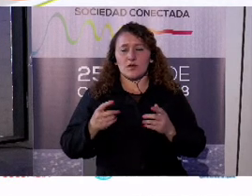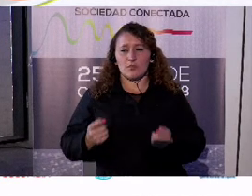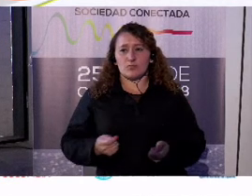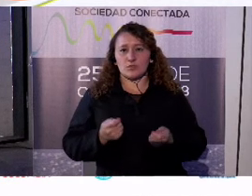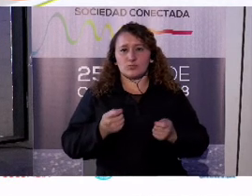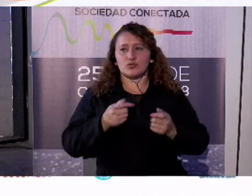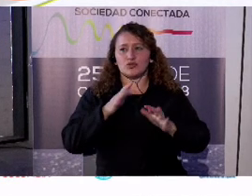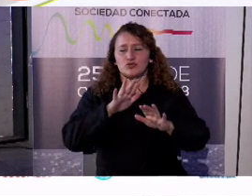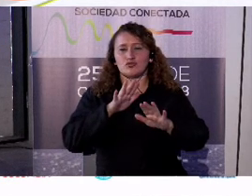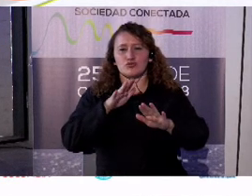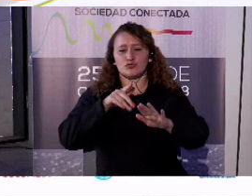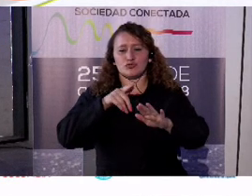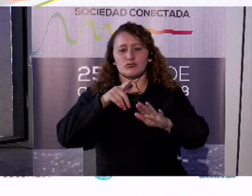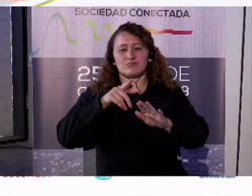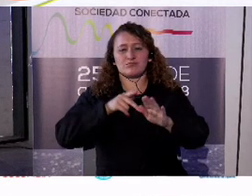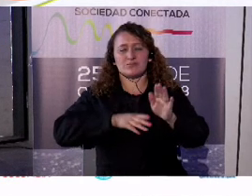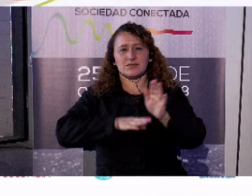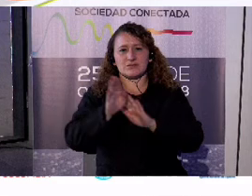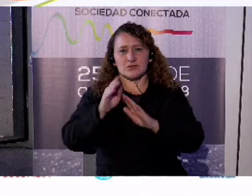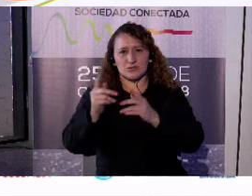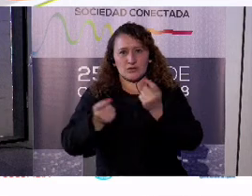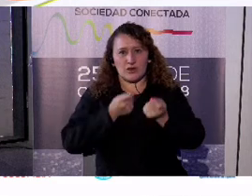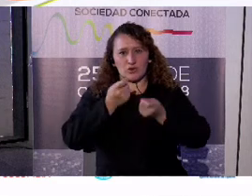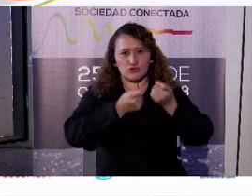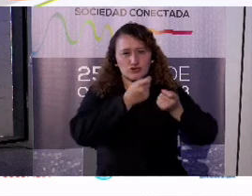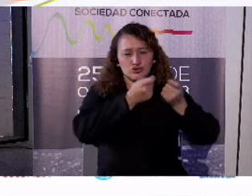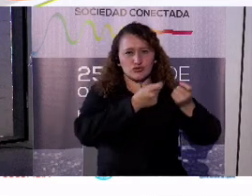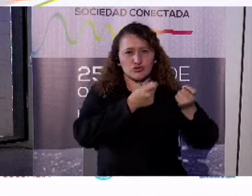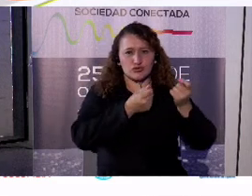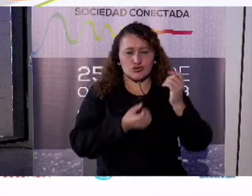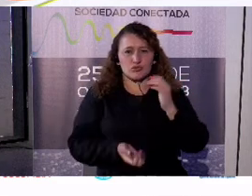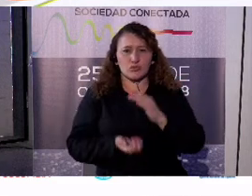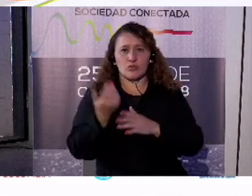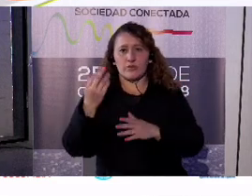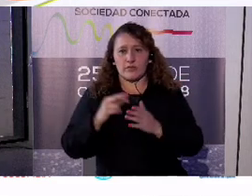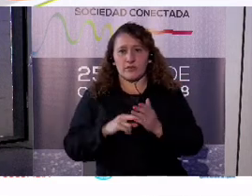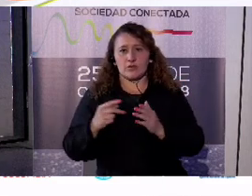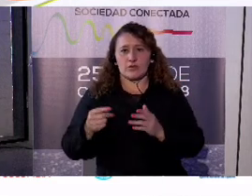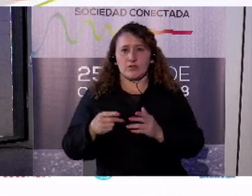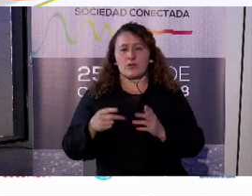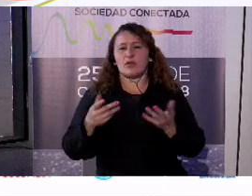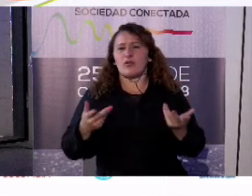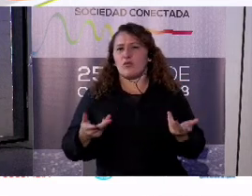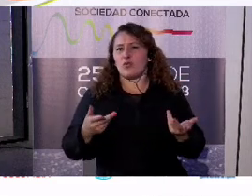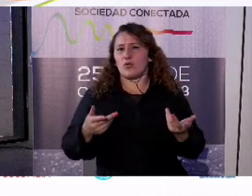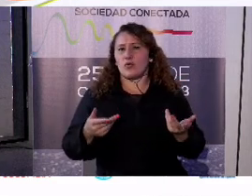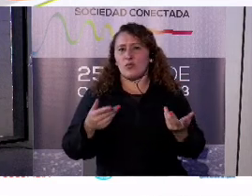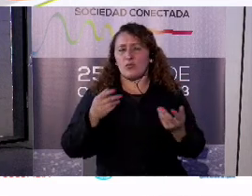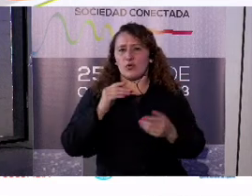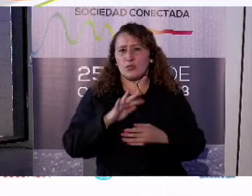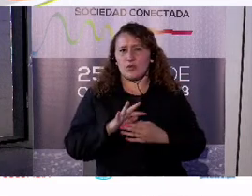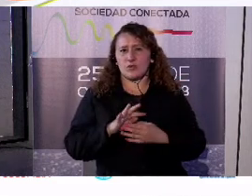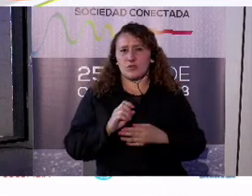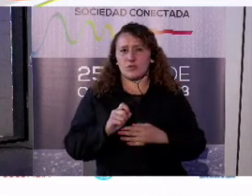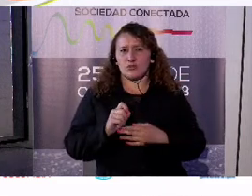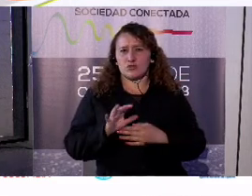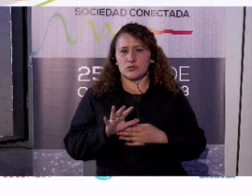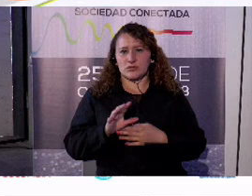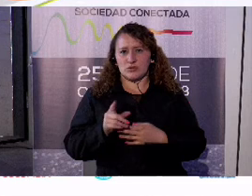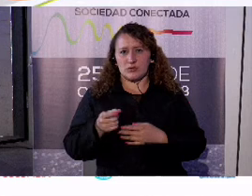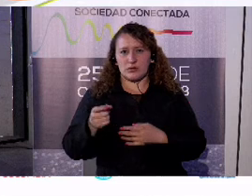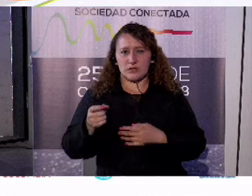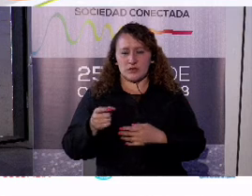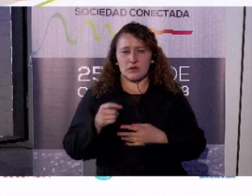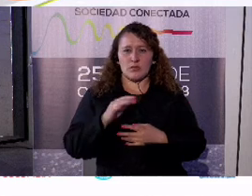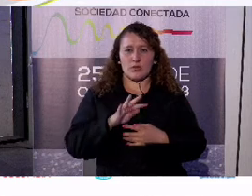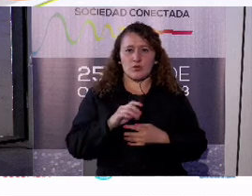negocios casos de uso e introducción de nuevas tecnologías como small sales 4.5g